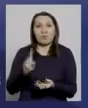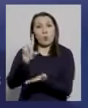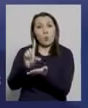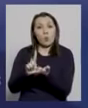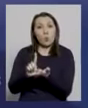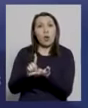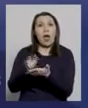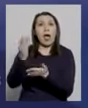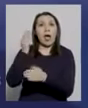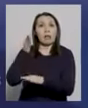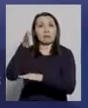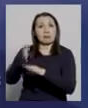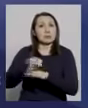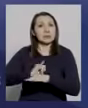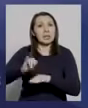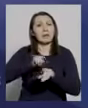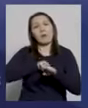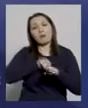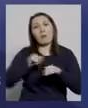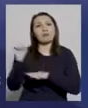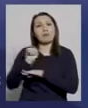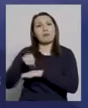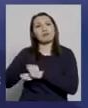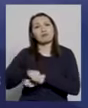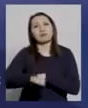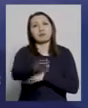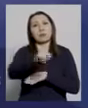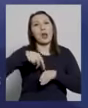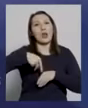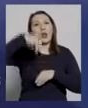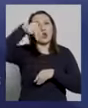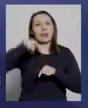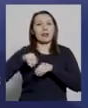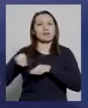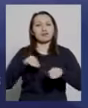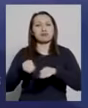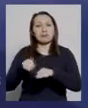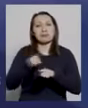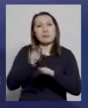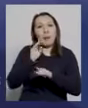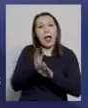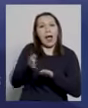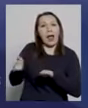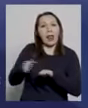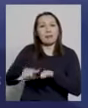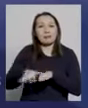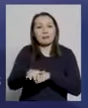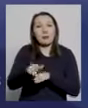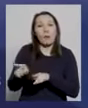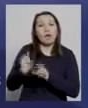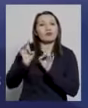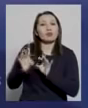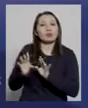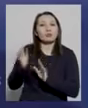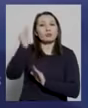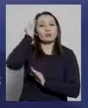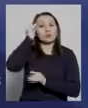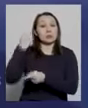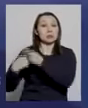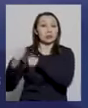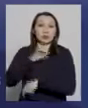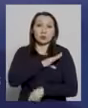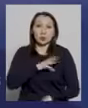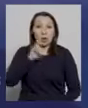lugar por la cual pasamos habitualmente cuando vamos hacia el norte, y que está ligada a la historia de Chile.